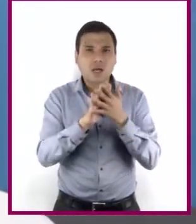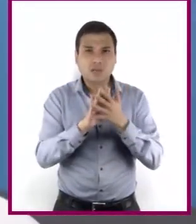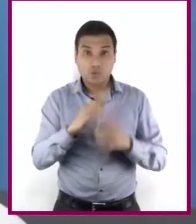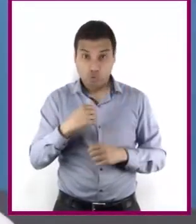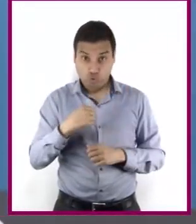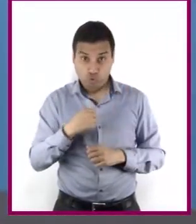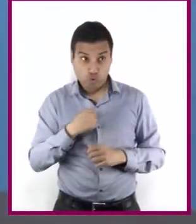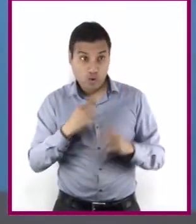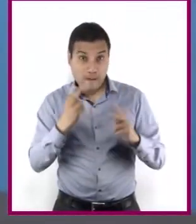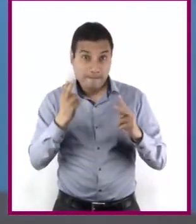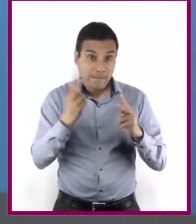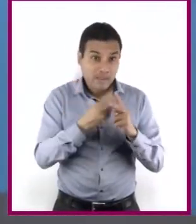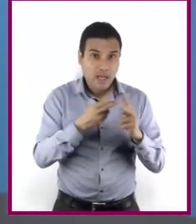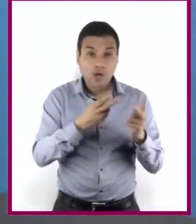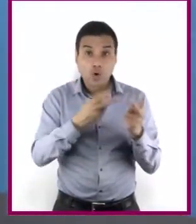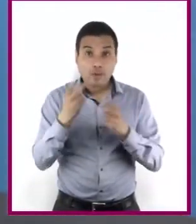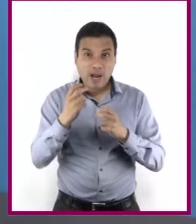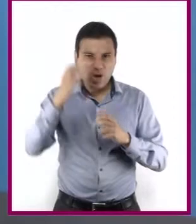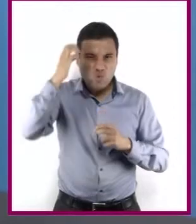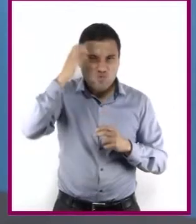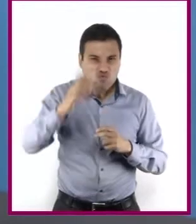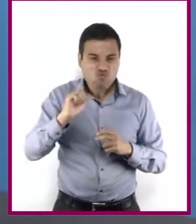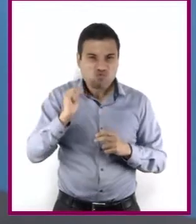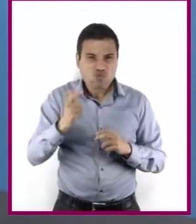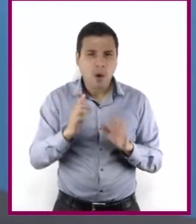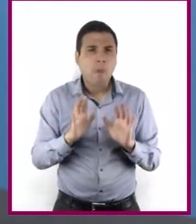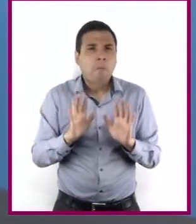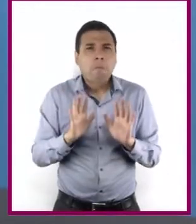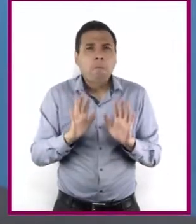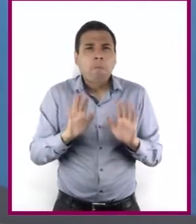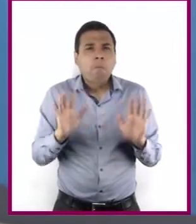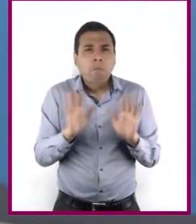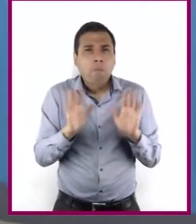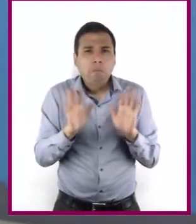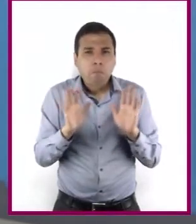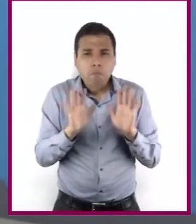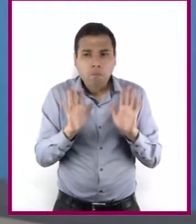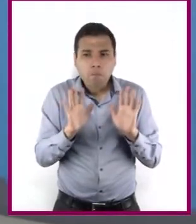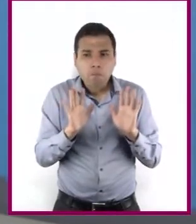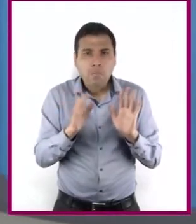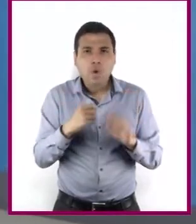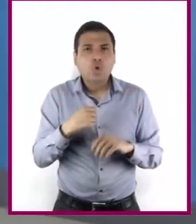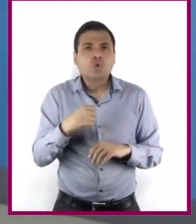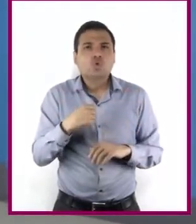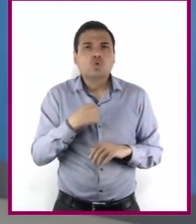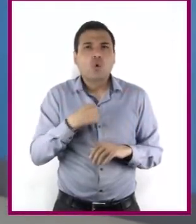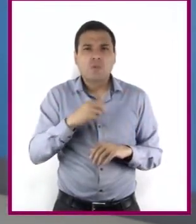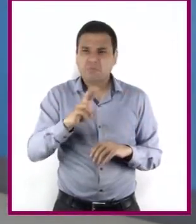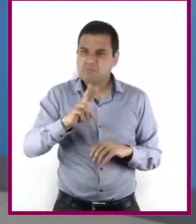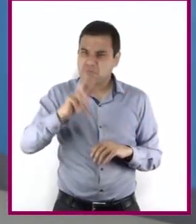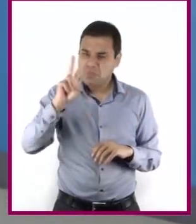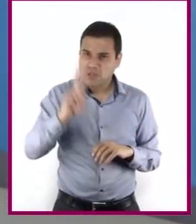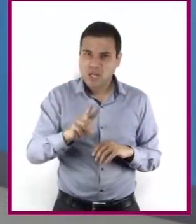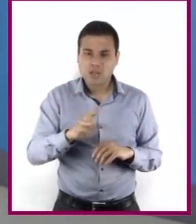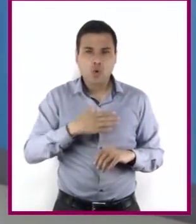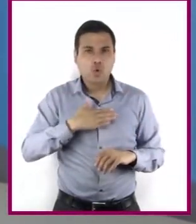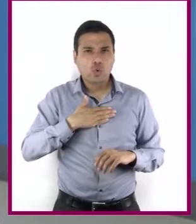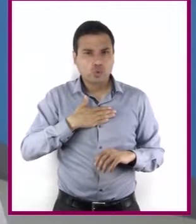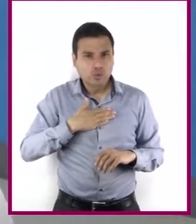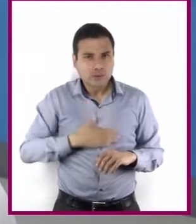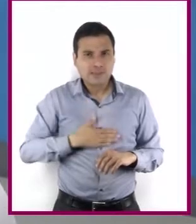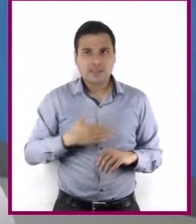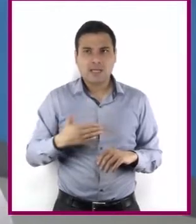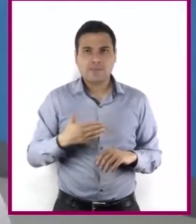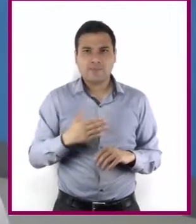o cometido ningún otro crimen terrible, sino porque defendemos la verdad, la justicia, el honor